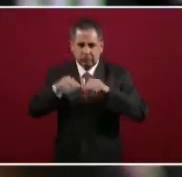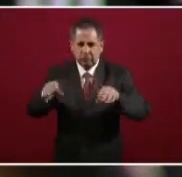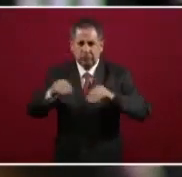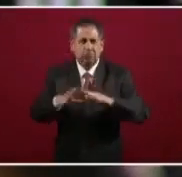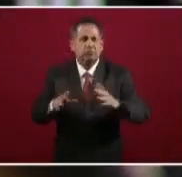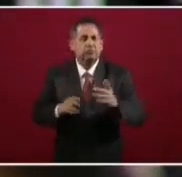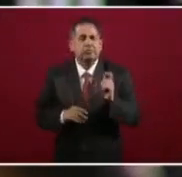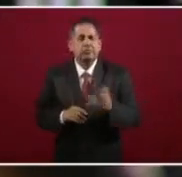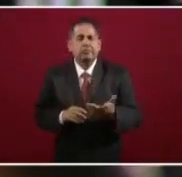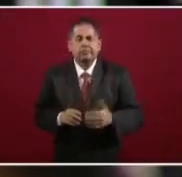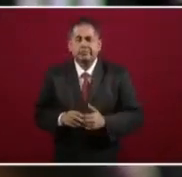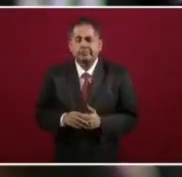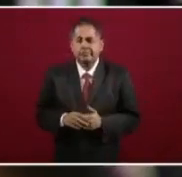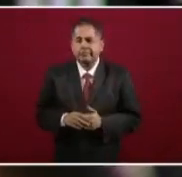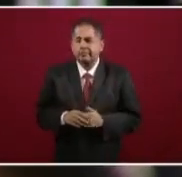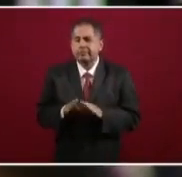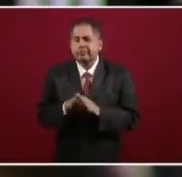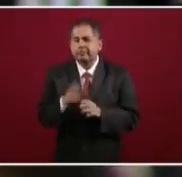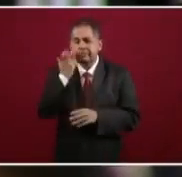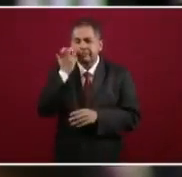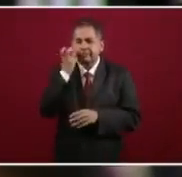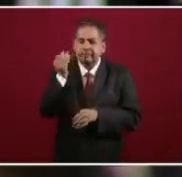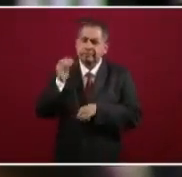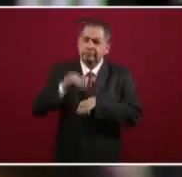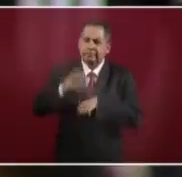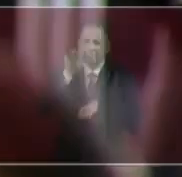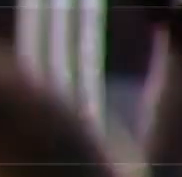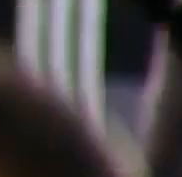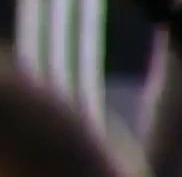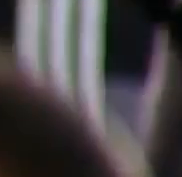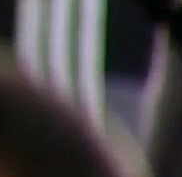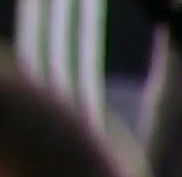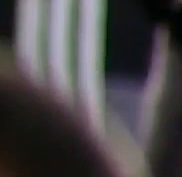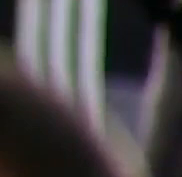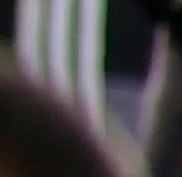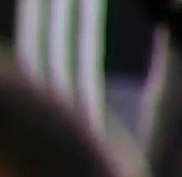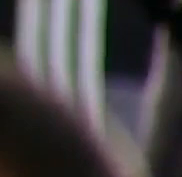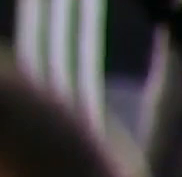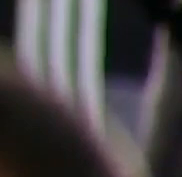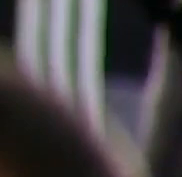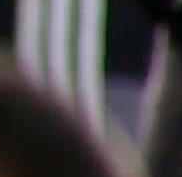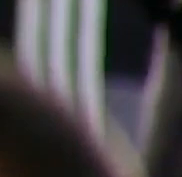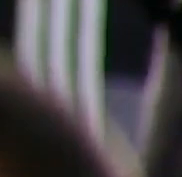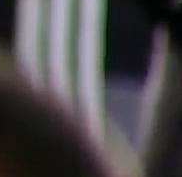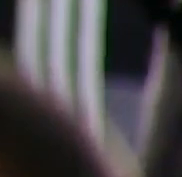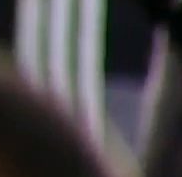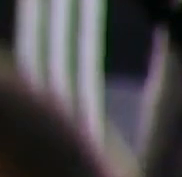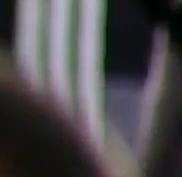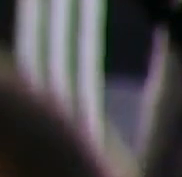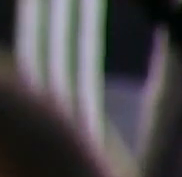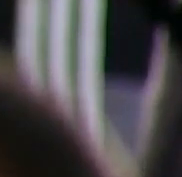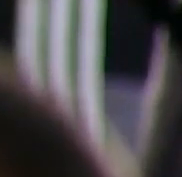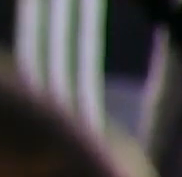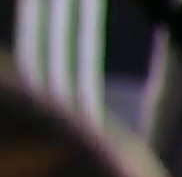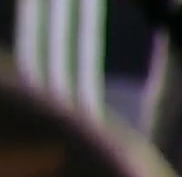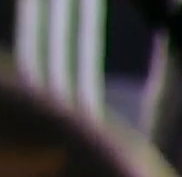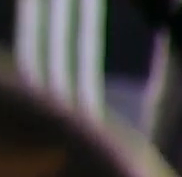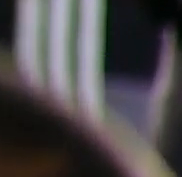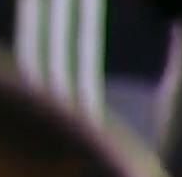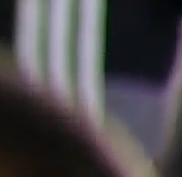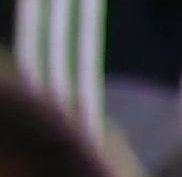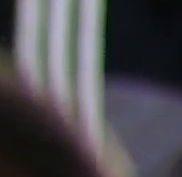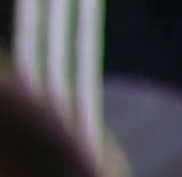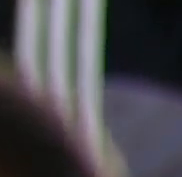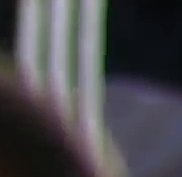hicieron pues de manera artificial es decir granjas de bots de cuentas falsas fue como se hicieron estas tendencias